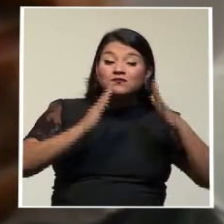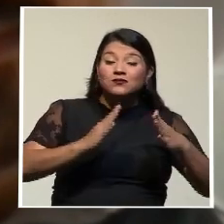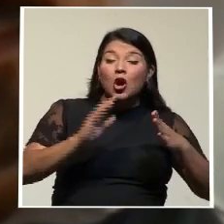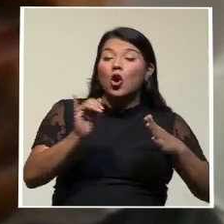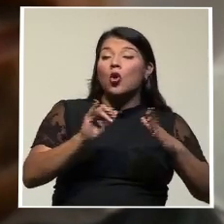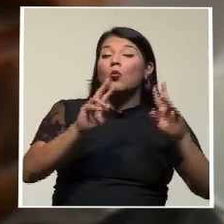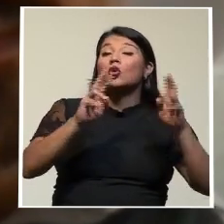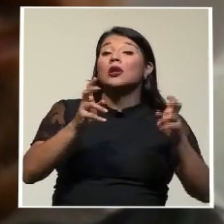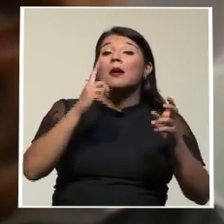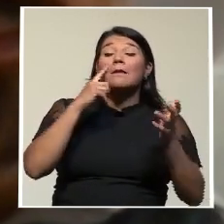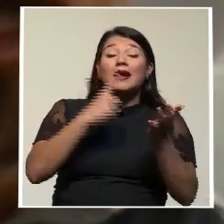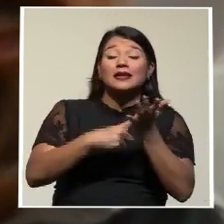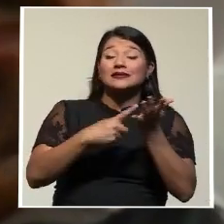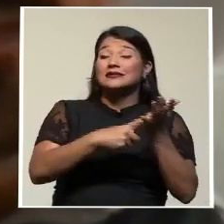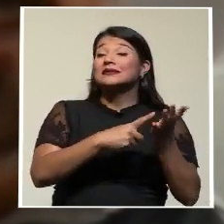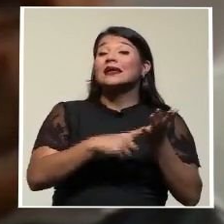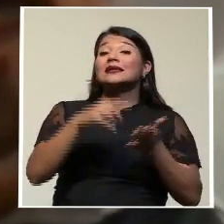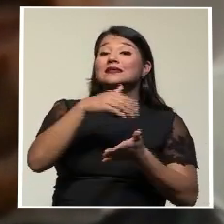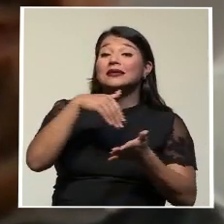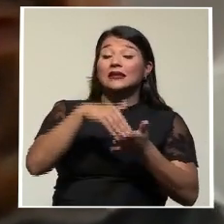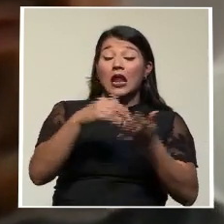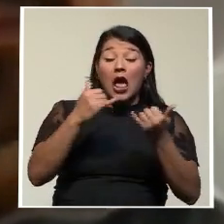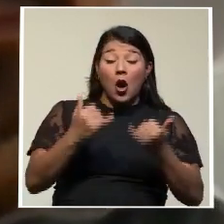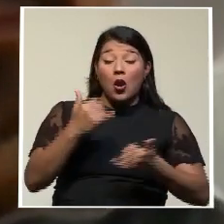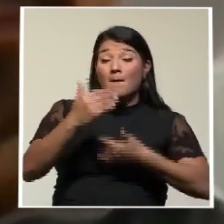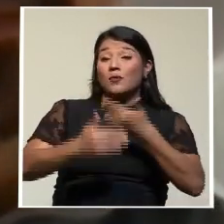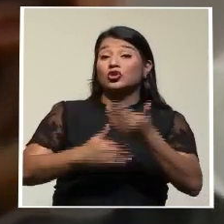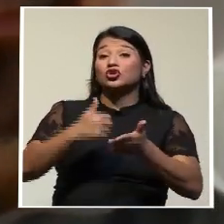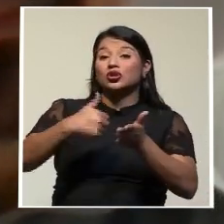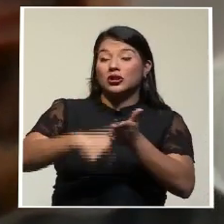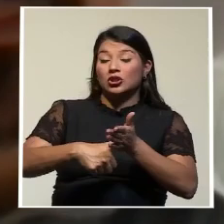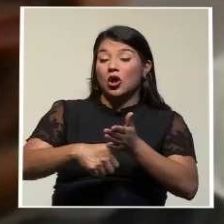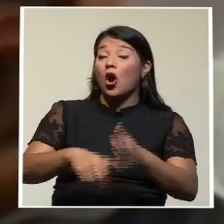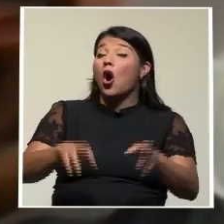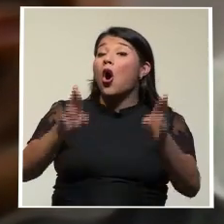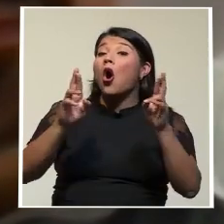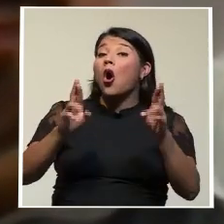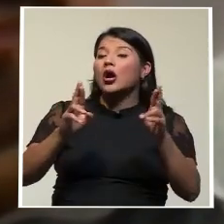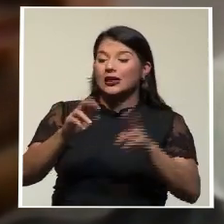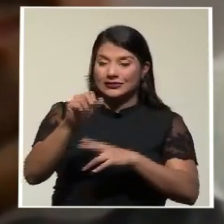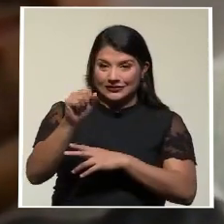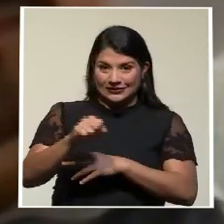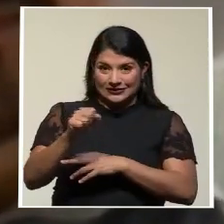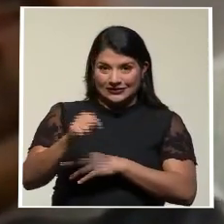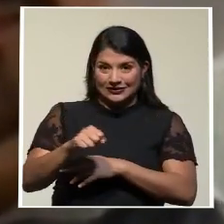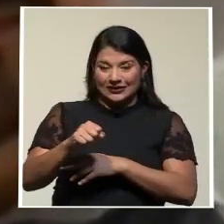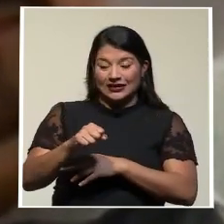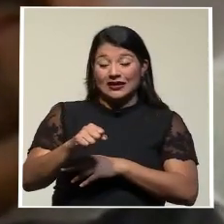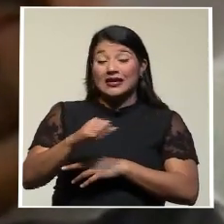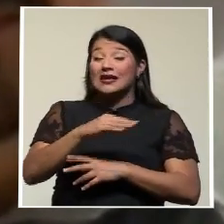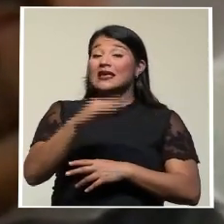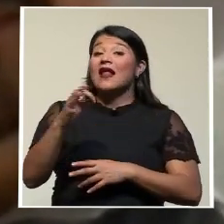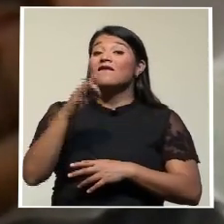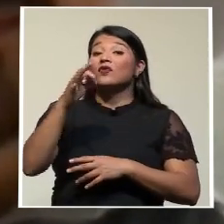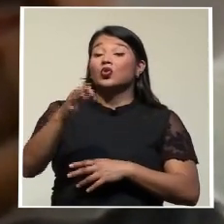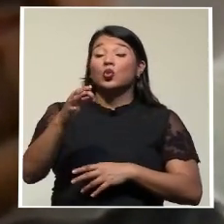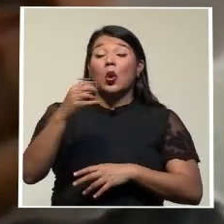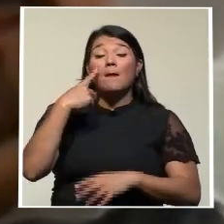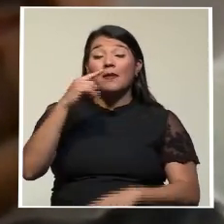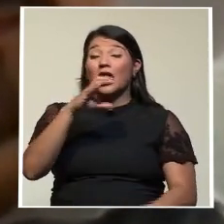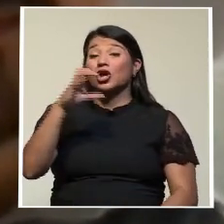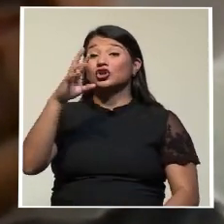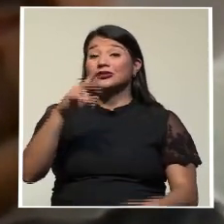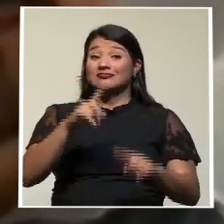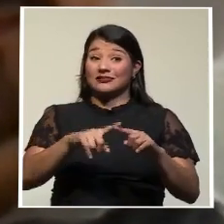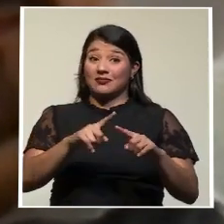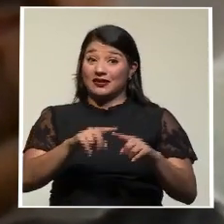debate central en esta campaña electoral. Ojalá que así sea. El futuro del país depende de